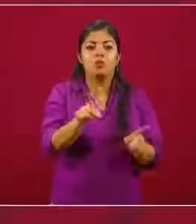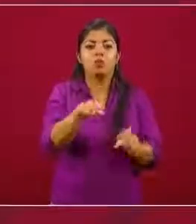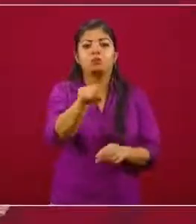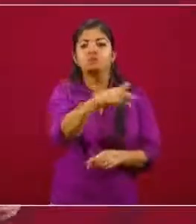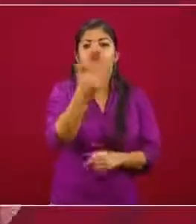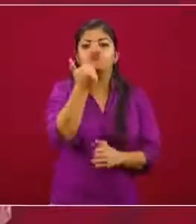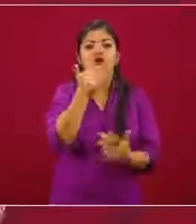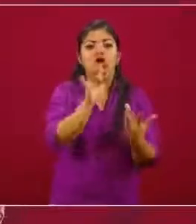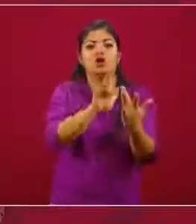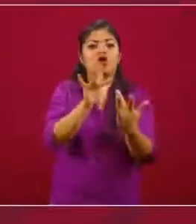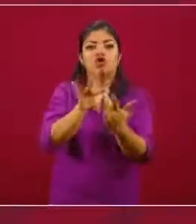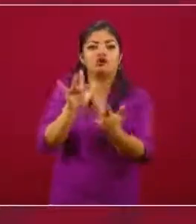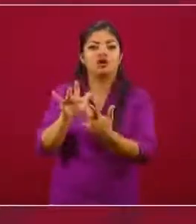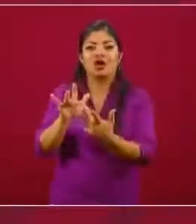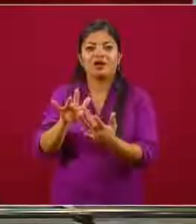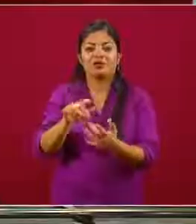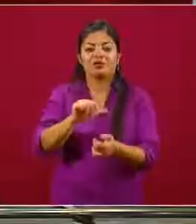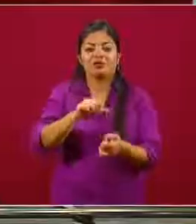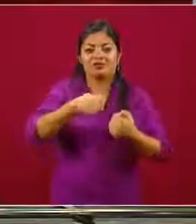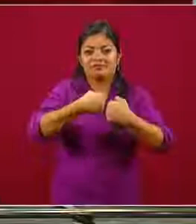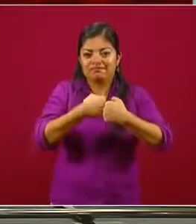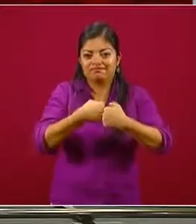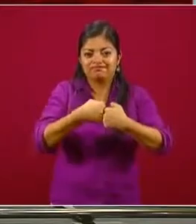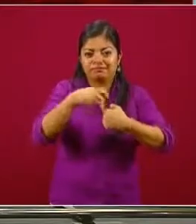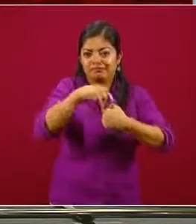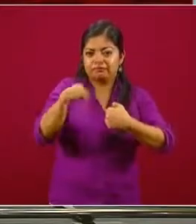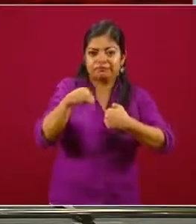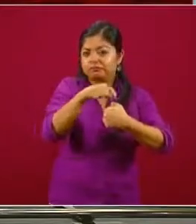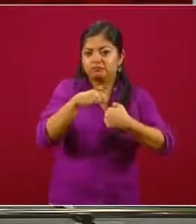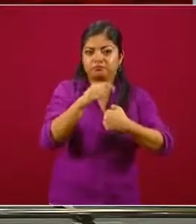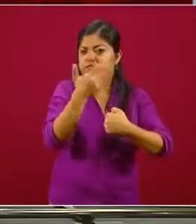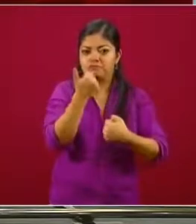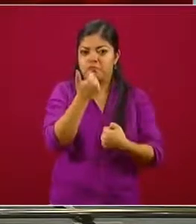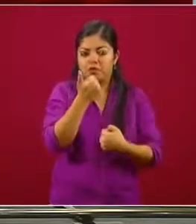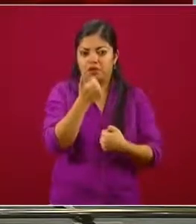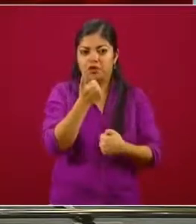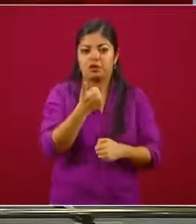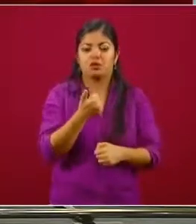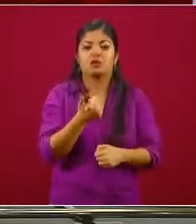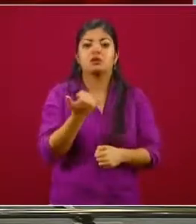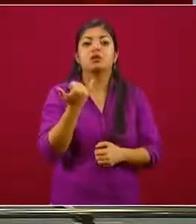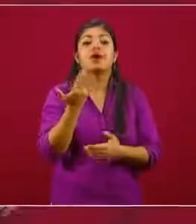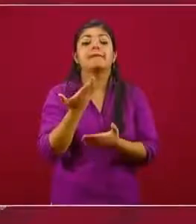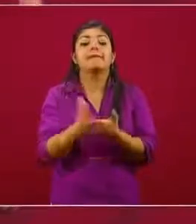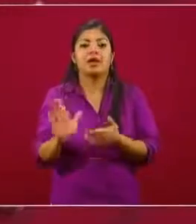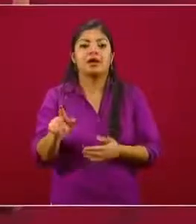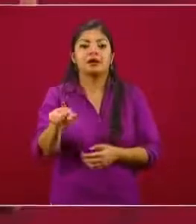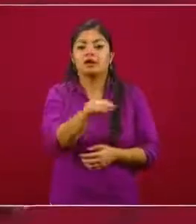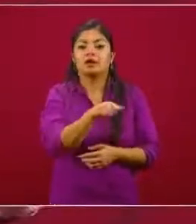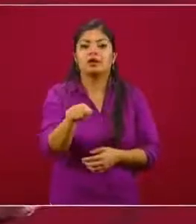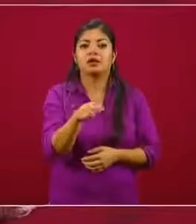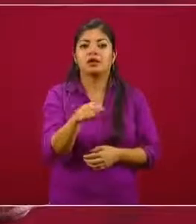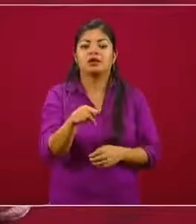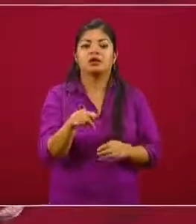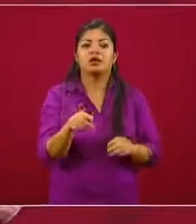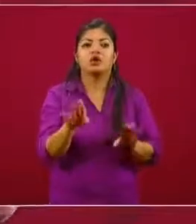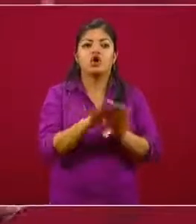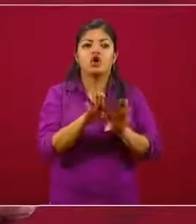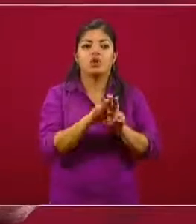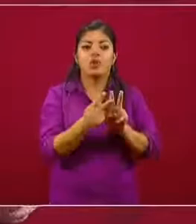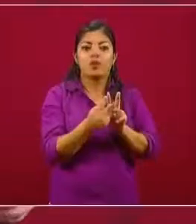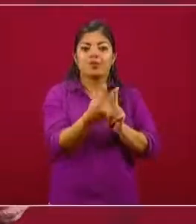con otras regiones u otros municipios, y además no tienen por vecinos geográficos